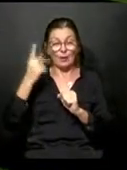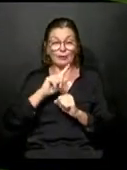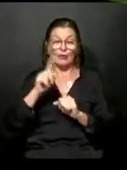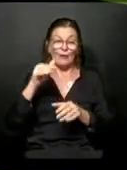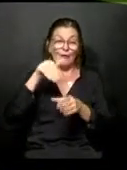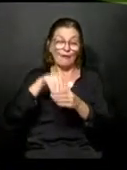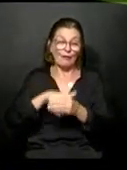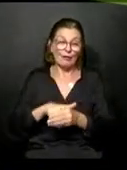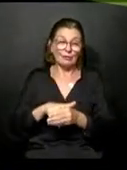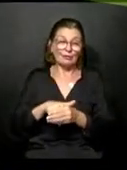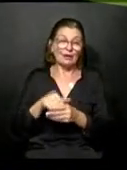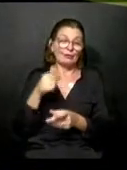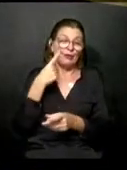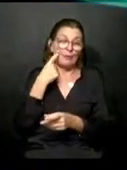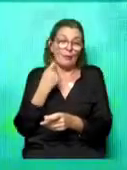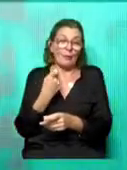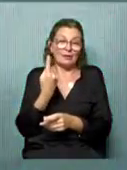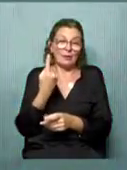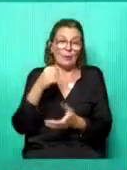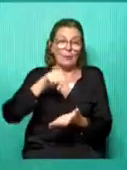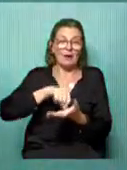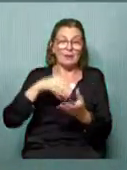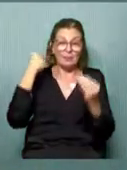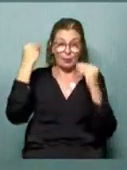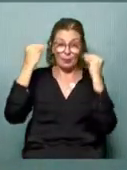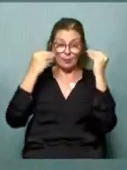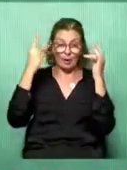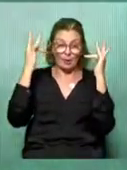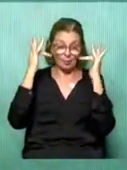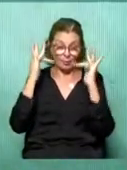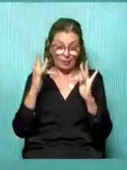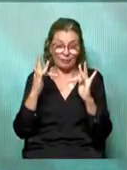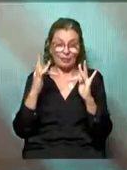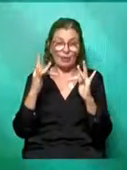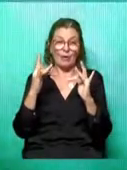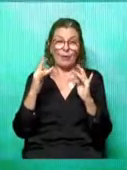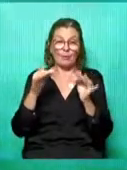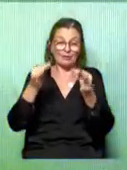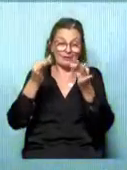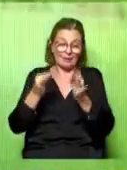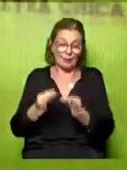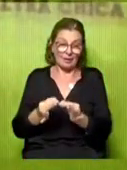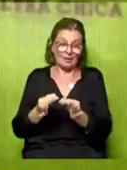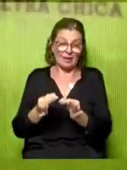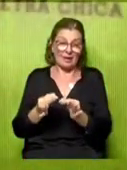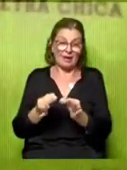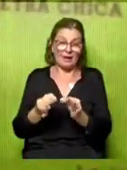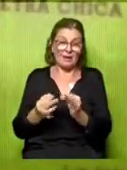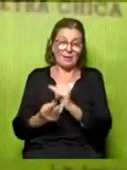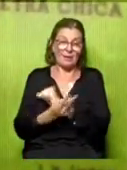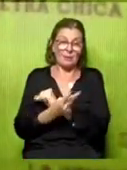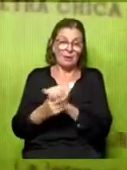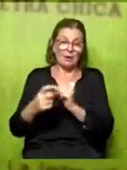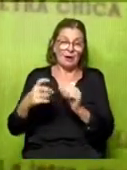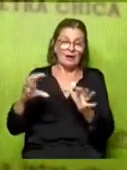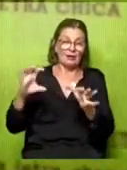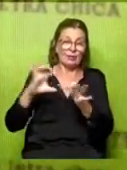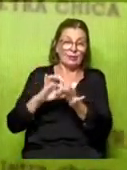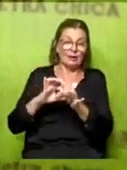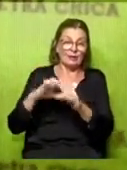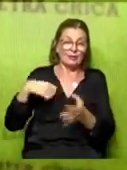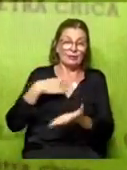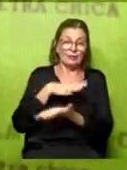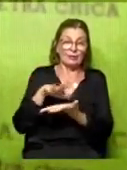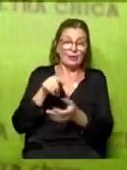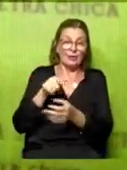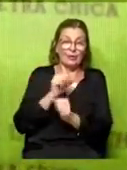votan y no nos damos cuenta que un país preocupado por la educación, por la seguridad, por la cohesión social, de verdad hoy no